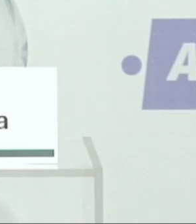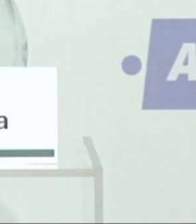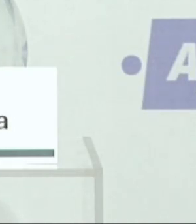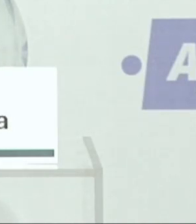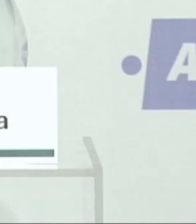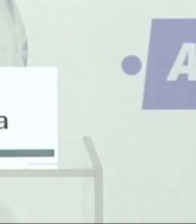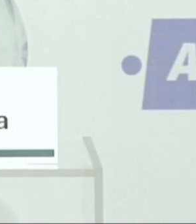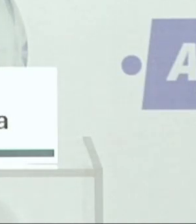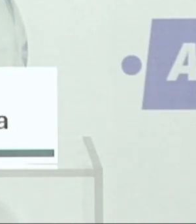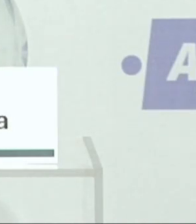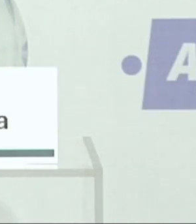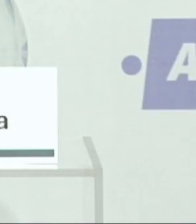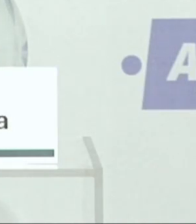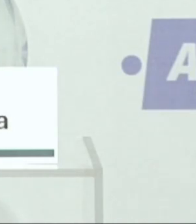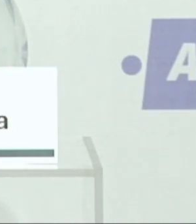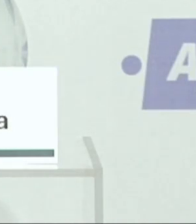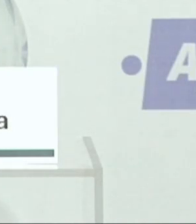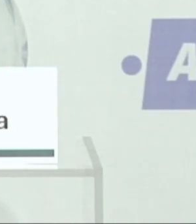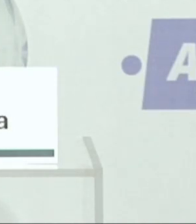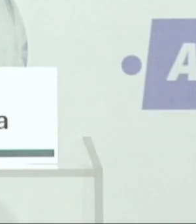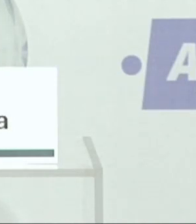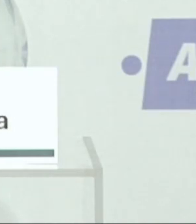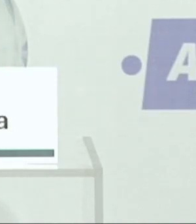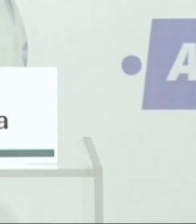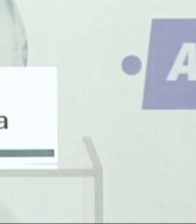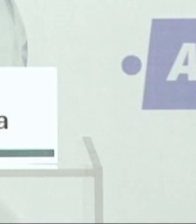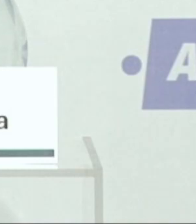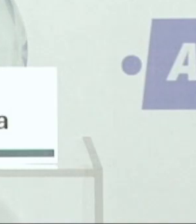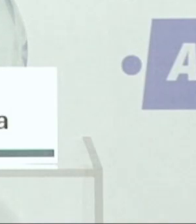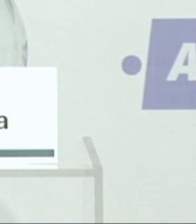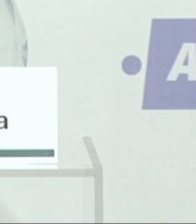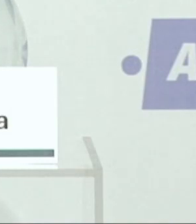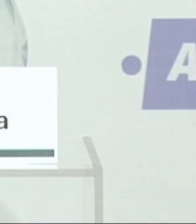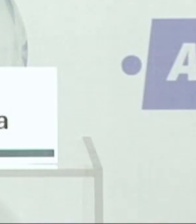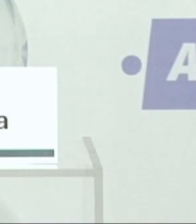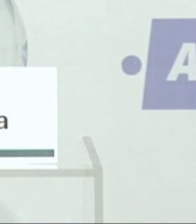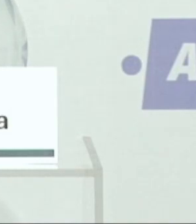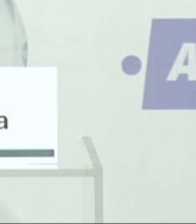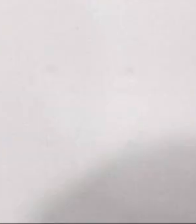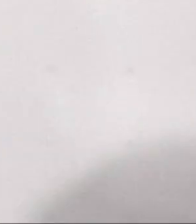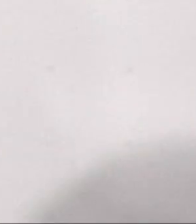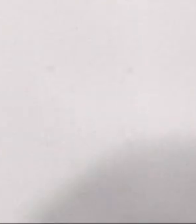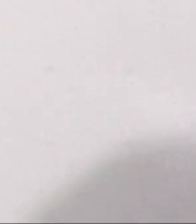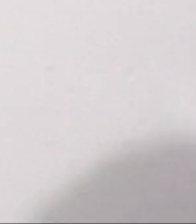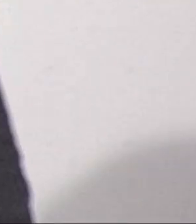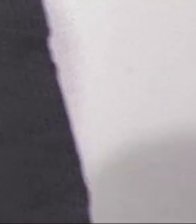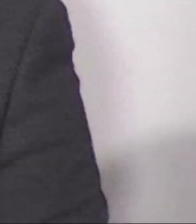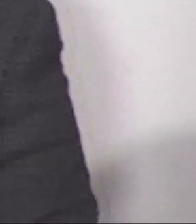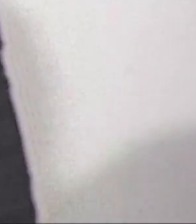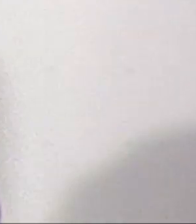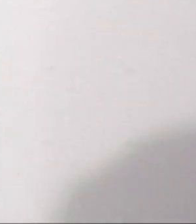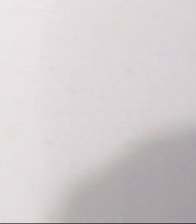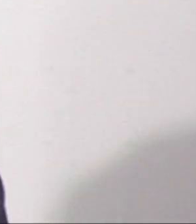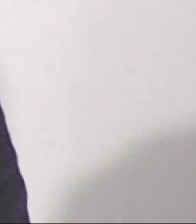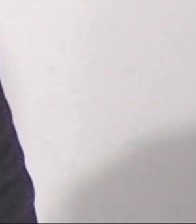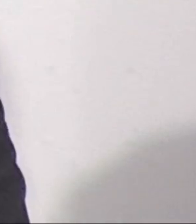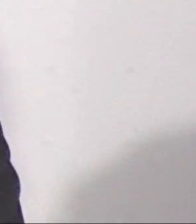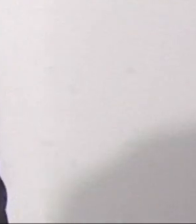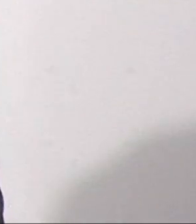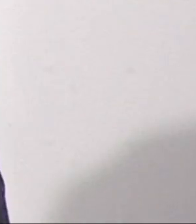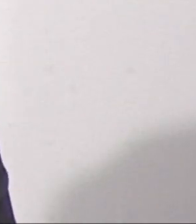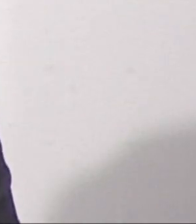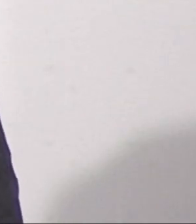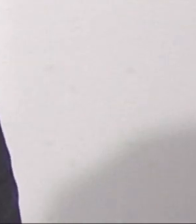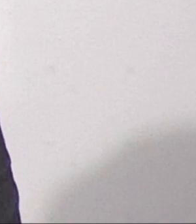el al candidato Omar Padilla del partido Acción Nacional adelante Muchas gracias Sí Pues primeramente tendríamos que